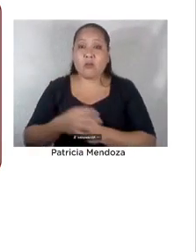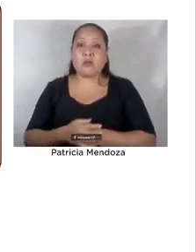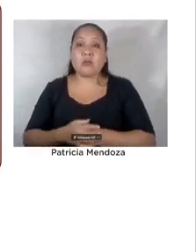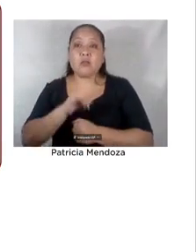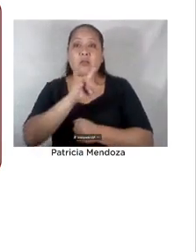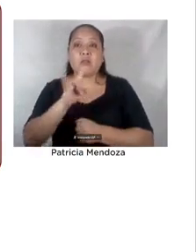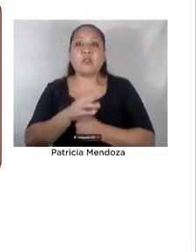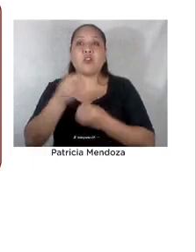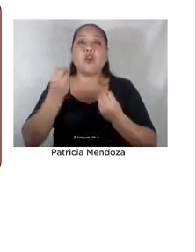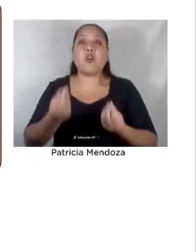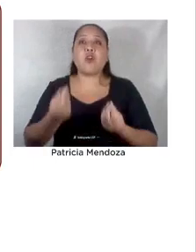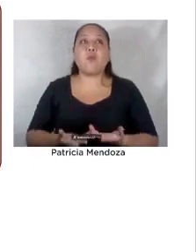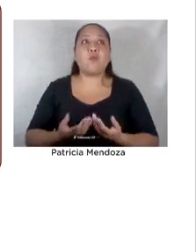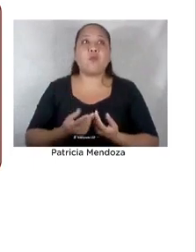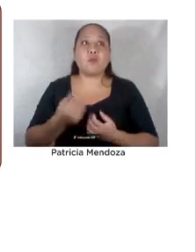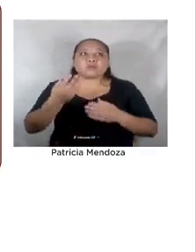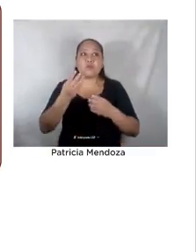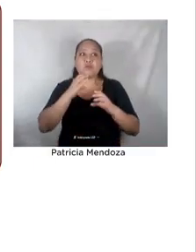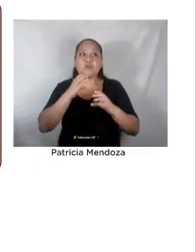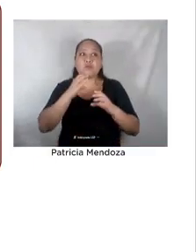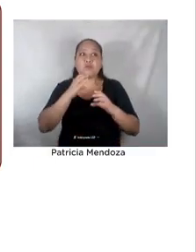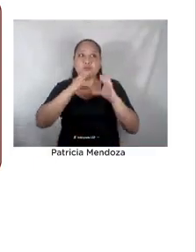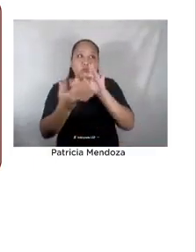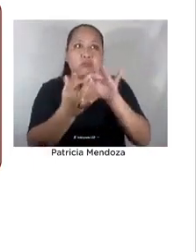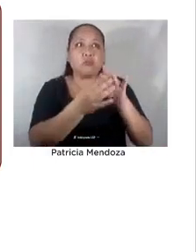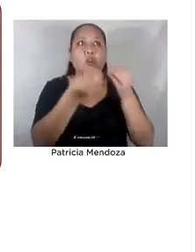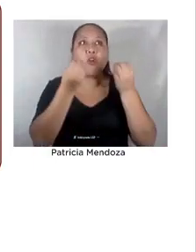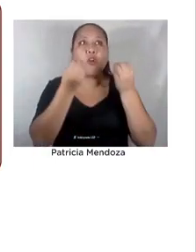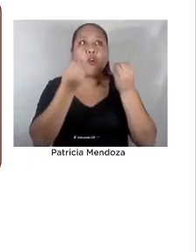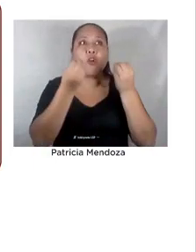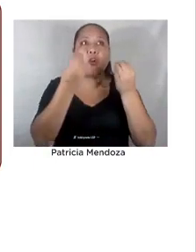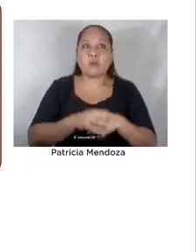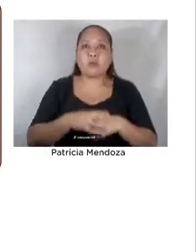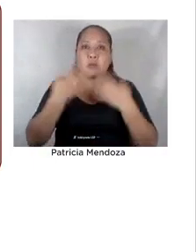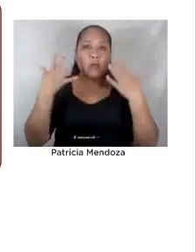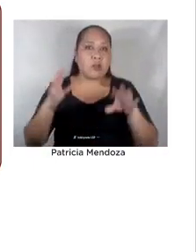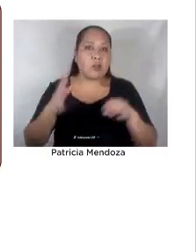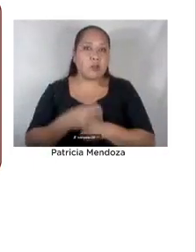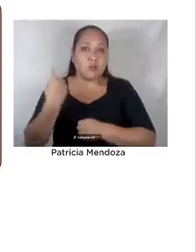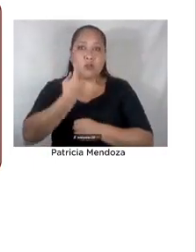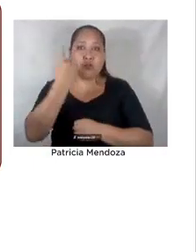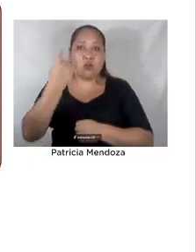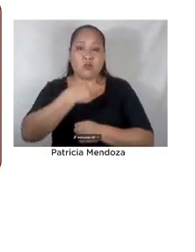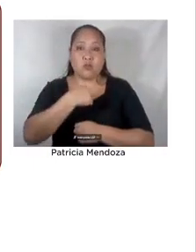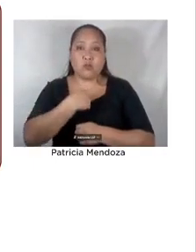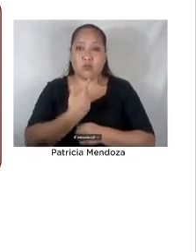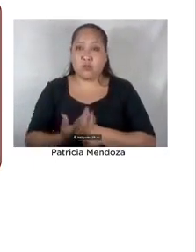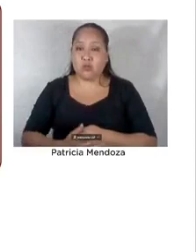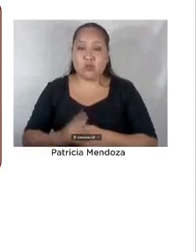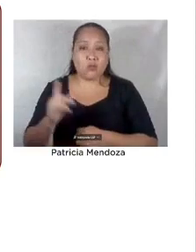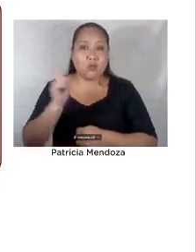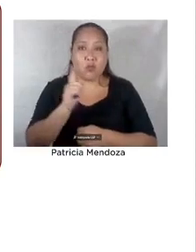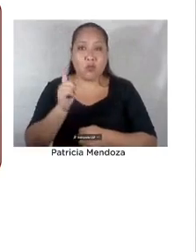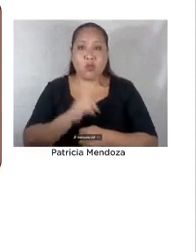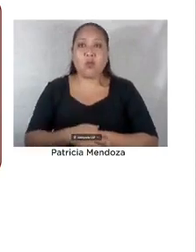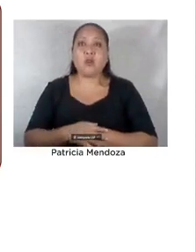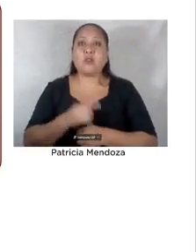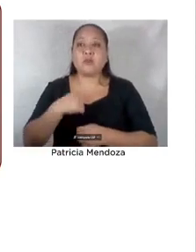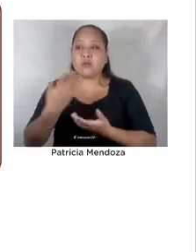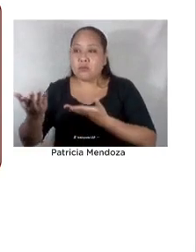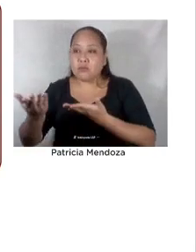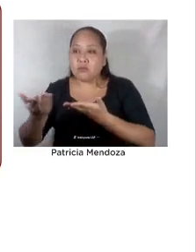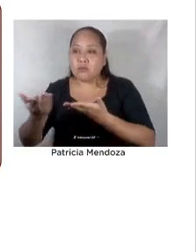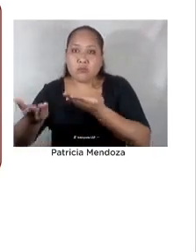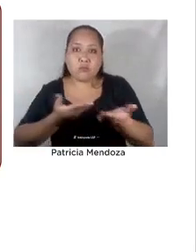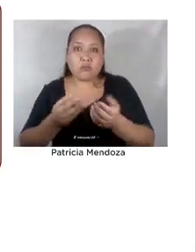a cómo tenemos que comportarnos, cómo tenemos que hacer, ¿no? Ya dejamos de ser solo un discurso, sino estamos siendo materia viva de enseñanza